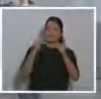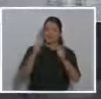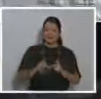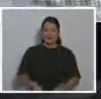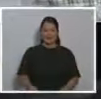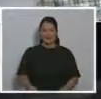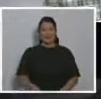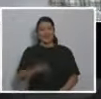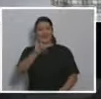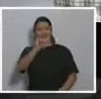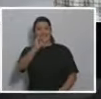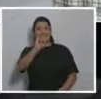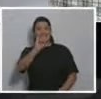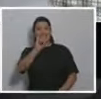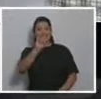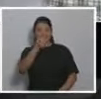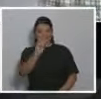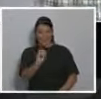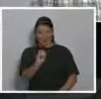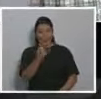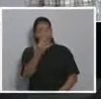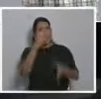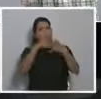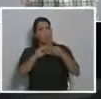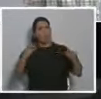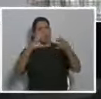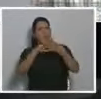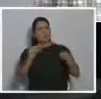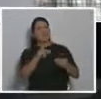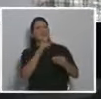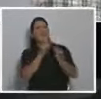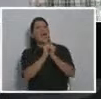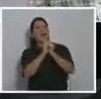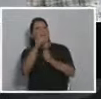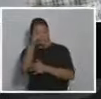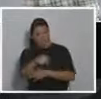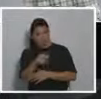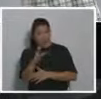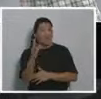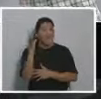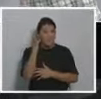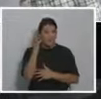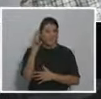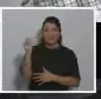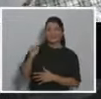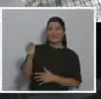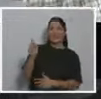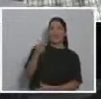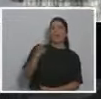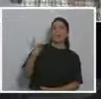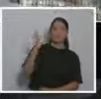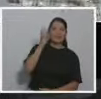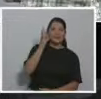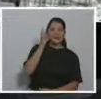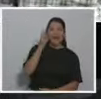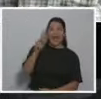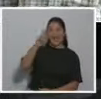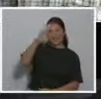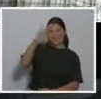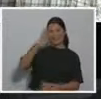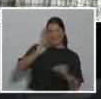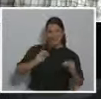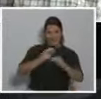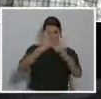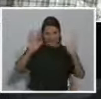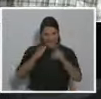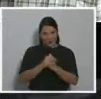Rafael. Don Isidro, cuénteme entonces quién lo acompaña, su esposa. Ah, está mi compañera. Ahí está saludando, por